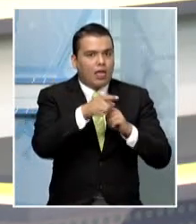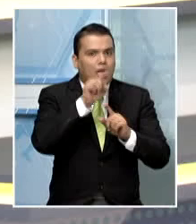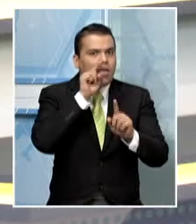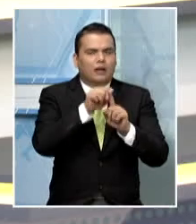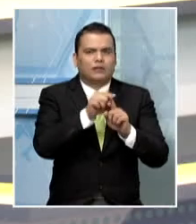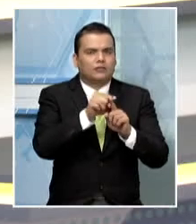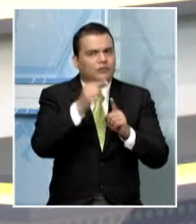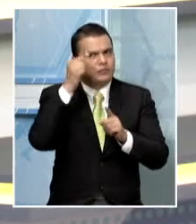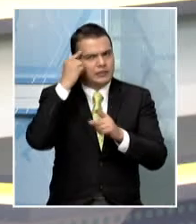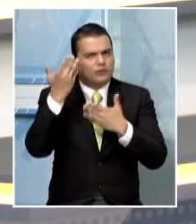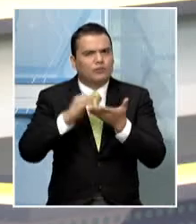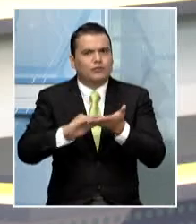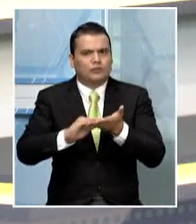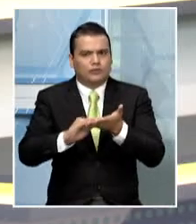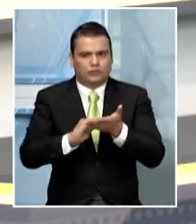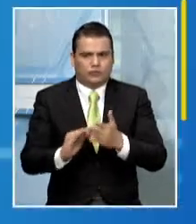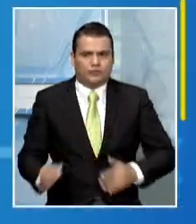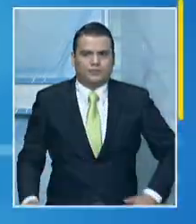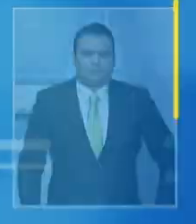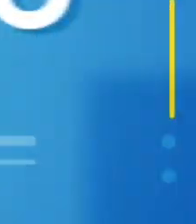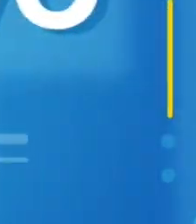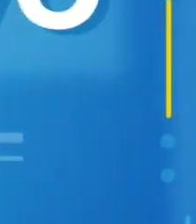visualiza la solución